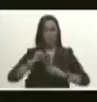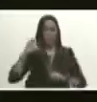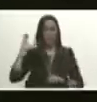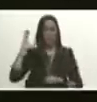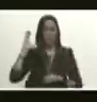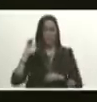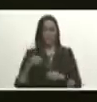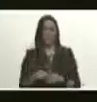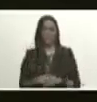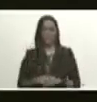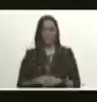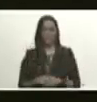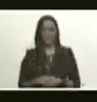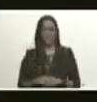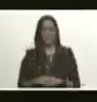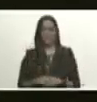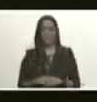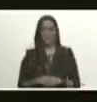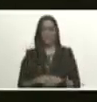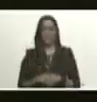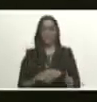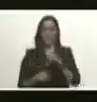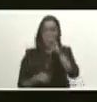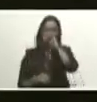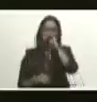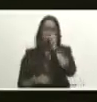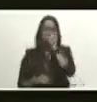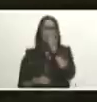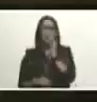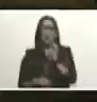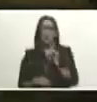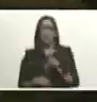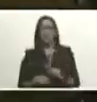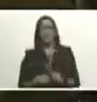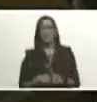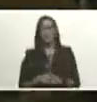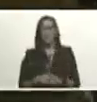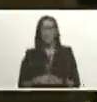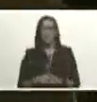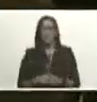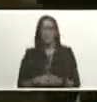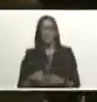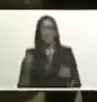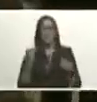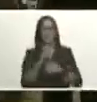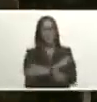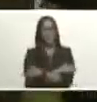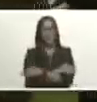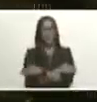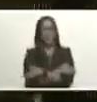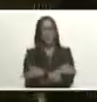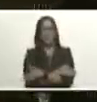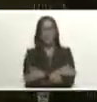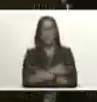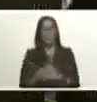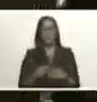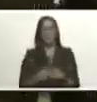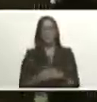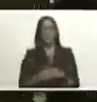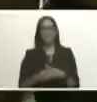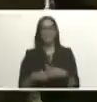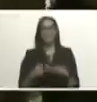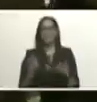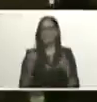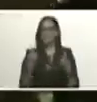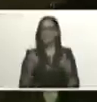es, mi comandante jefe. Nosotros venceremos a toda costa. Así es, venceremos. Te felicito, pues. Gracias, mi comandante jefe. Está pendiente una partida de